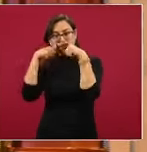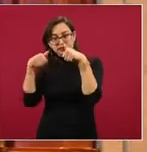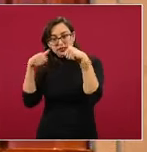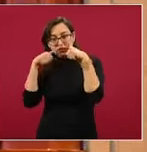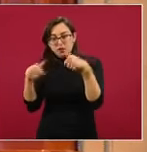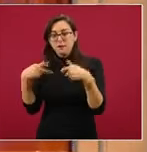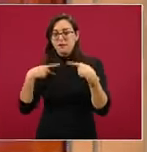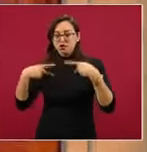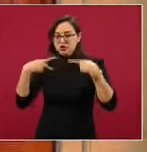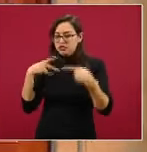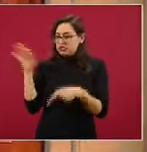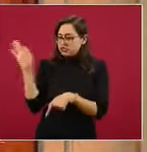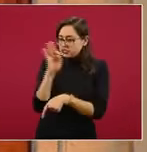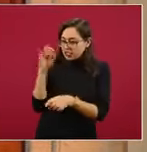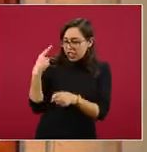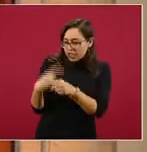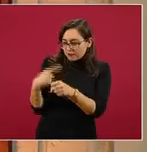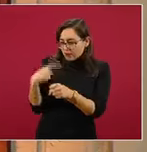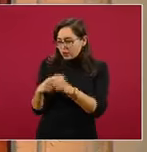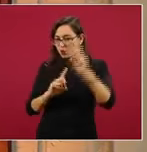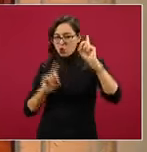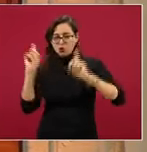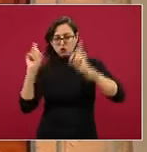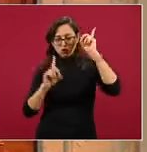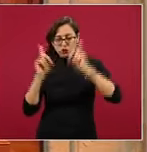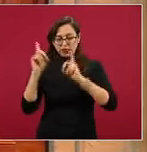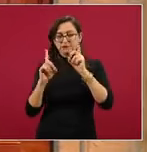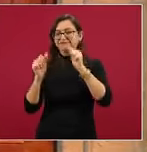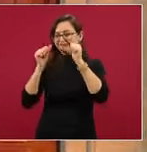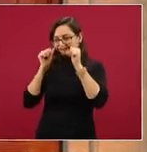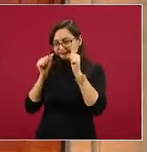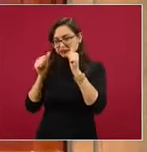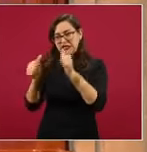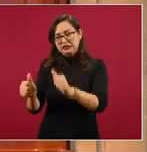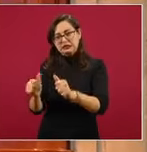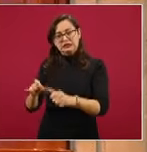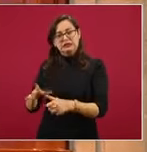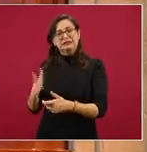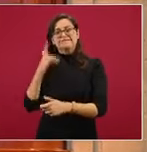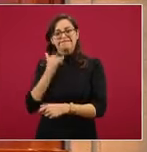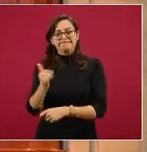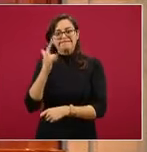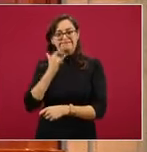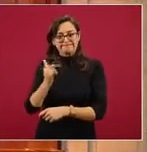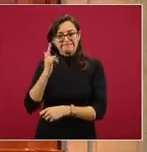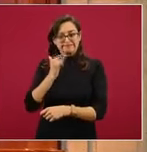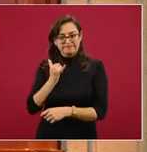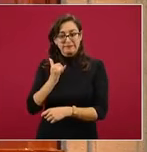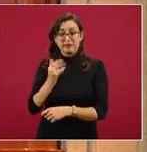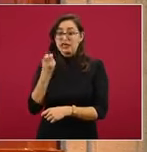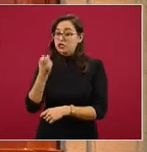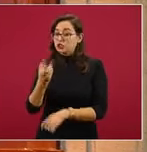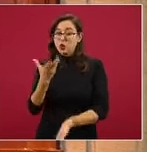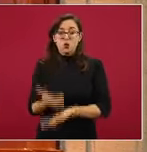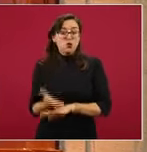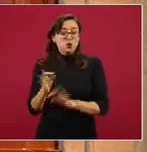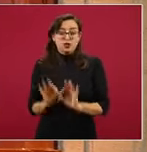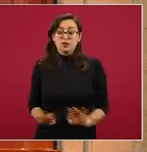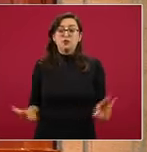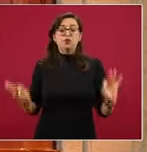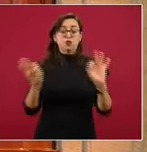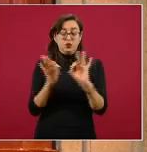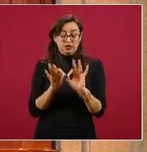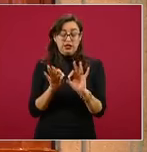con sospecha o con cuadros sospechosos de COVID. Y esto es altamente crucial